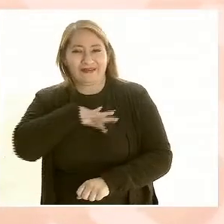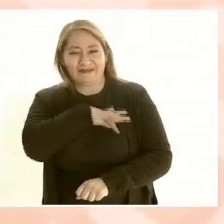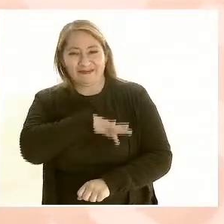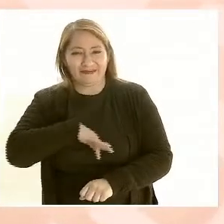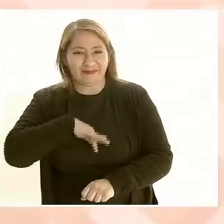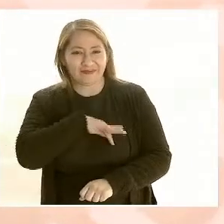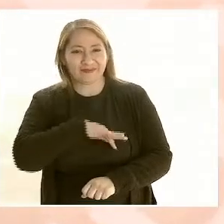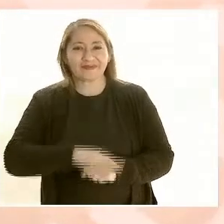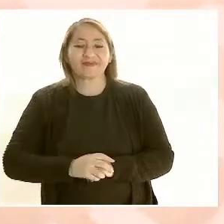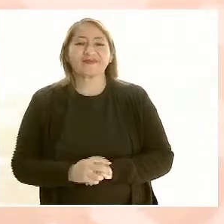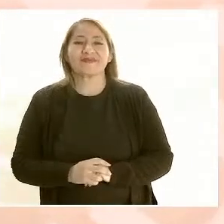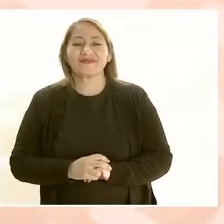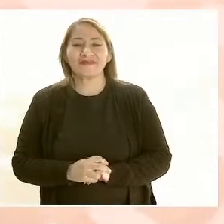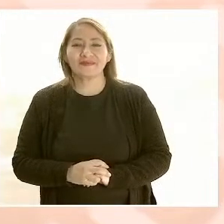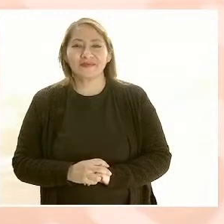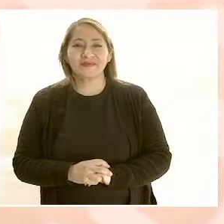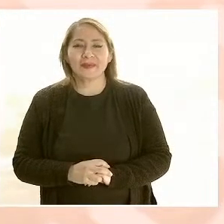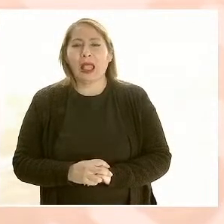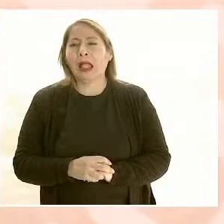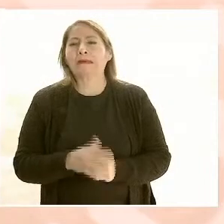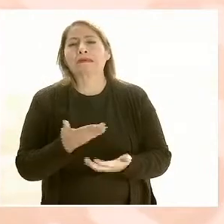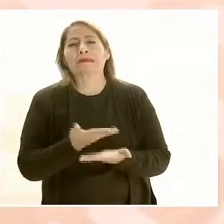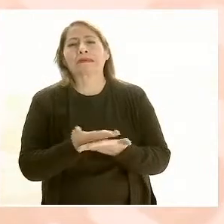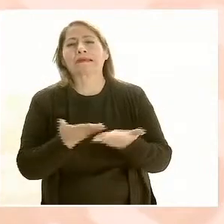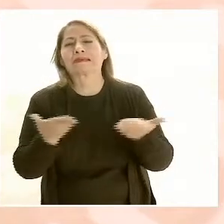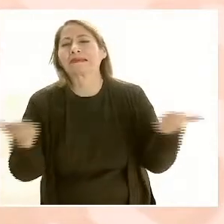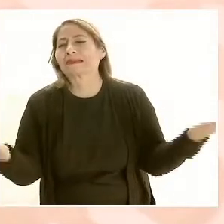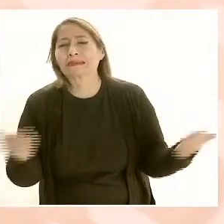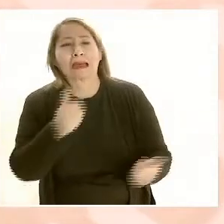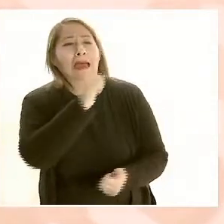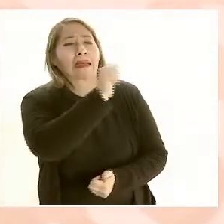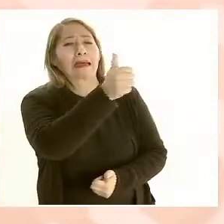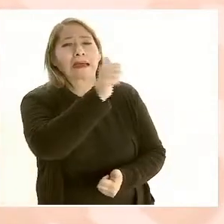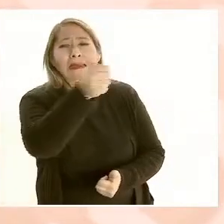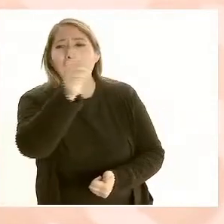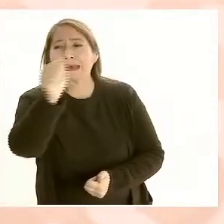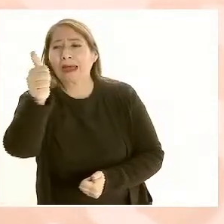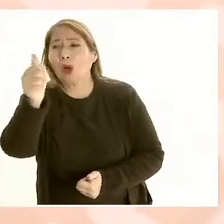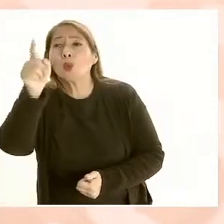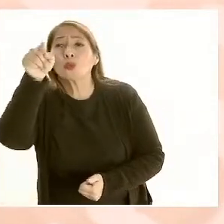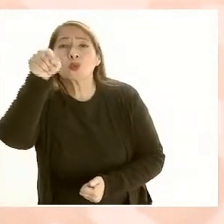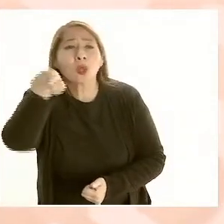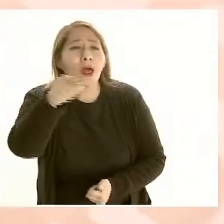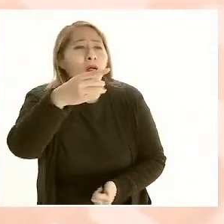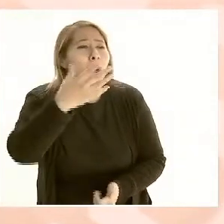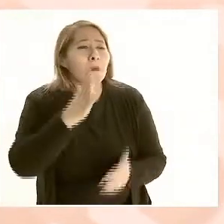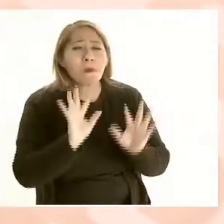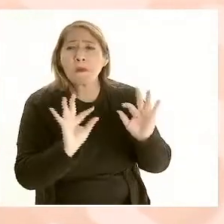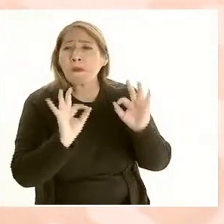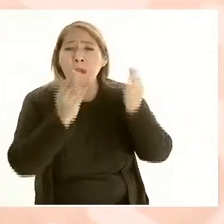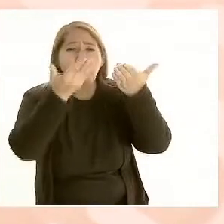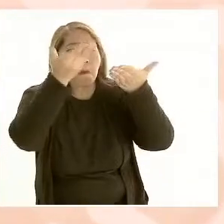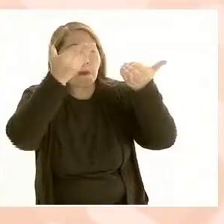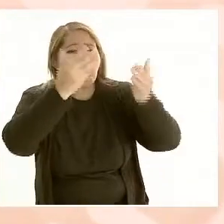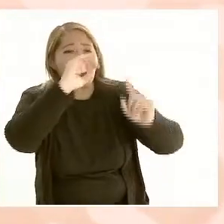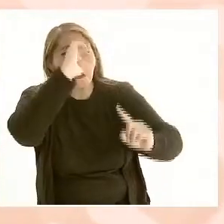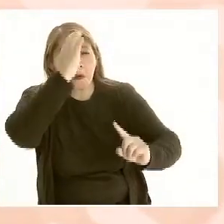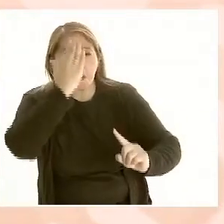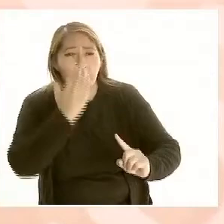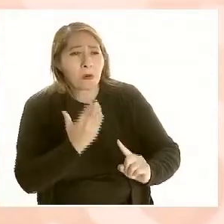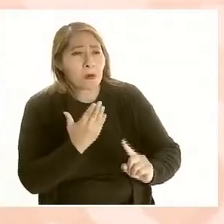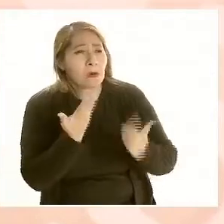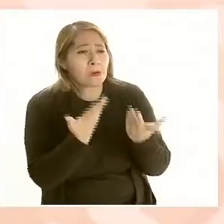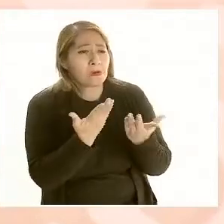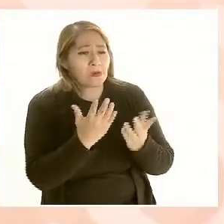Felicidades a todas y todos, auténticos soldados de la